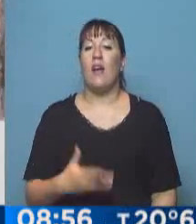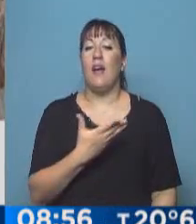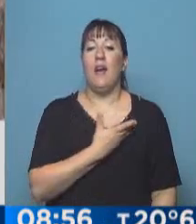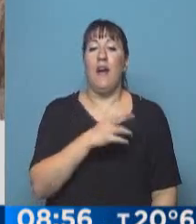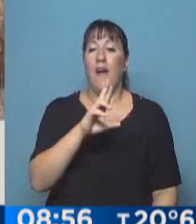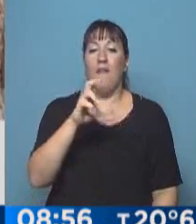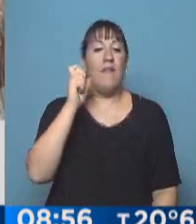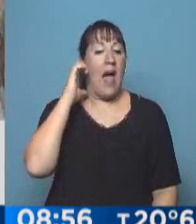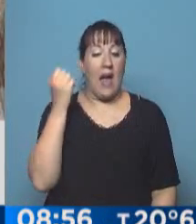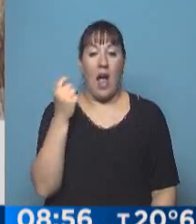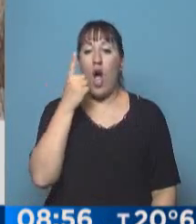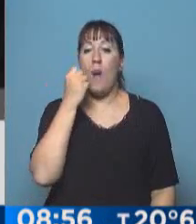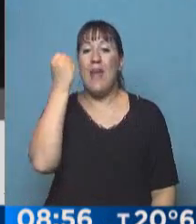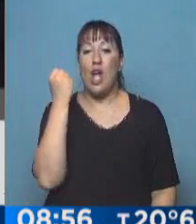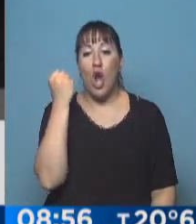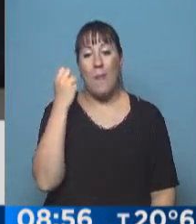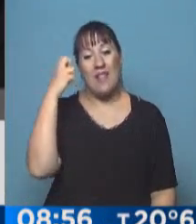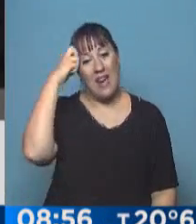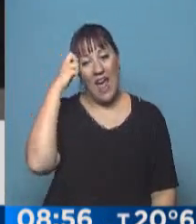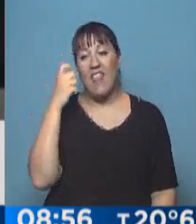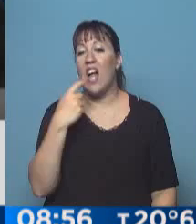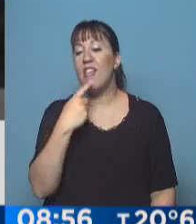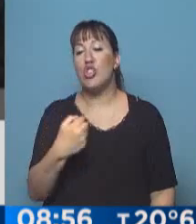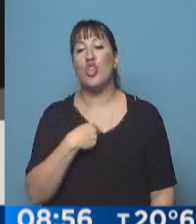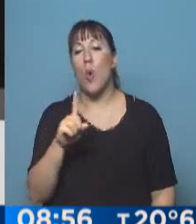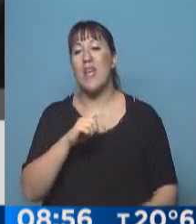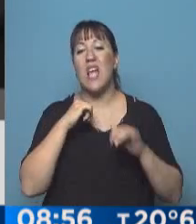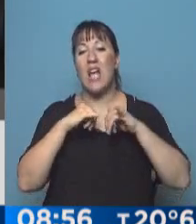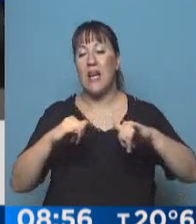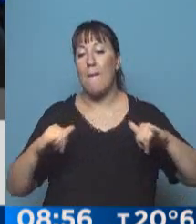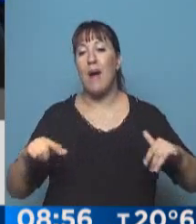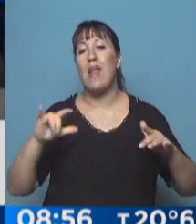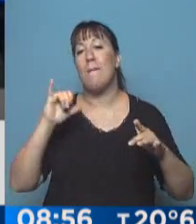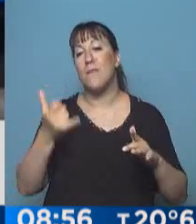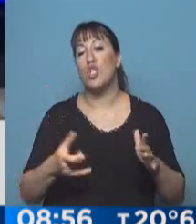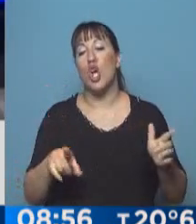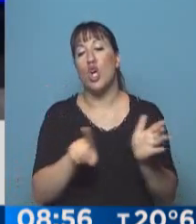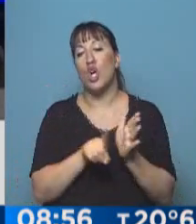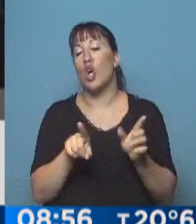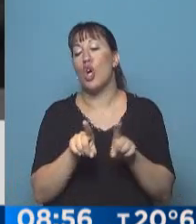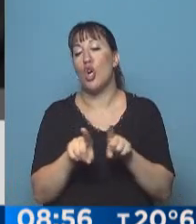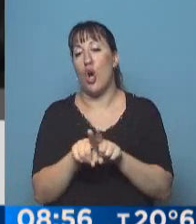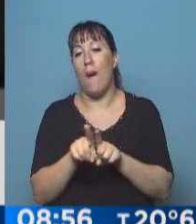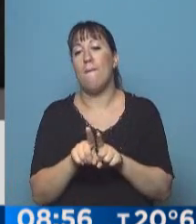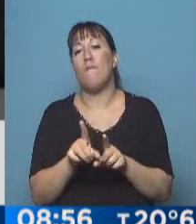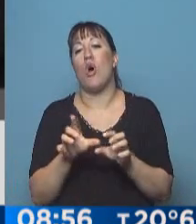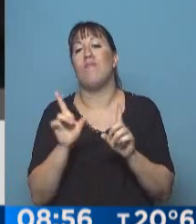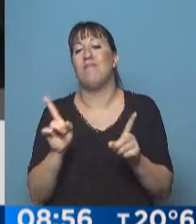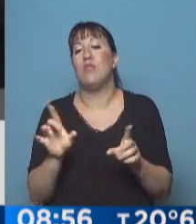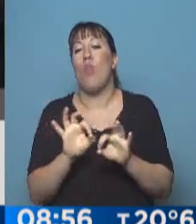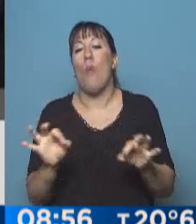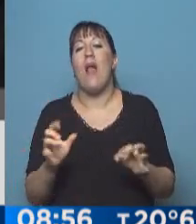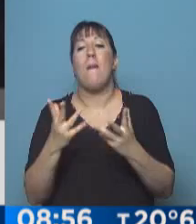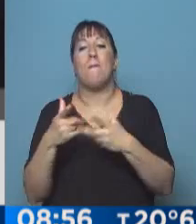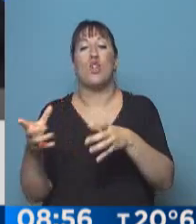es un economista radical que él dice, yo no estoy en campaña, pero sí se asume como parte del proyecto del proyecto Cambiemos.